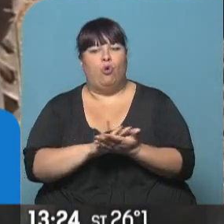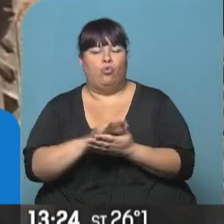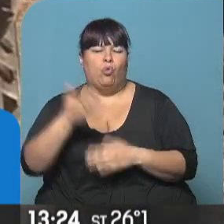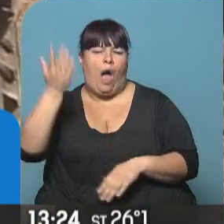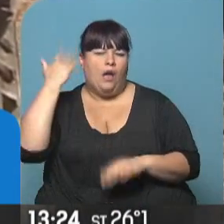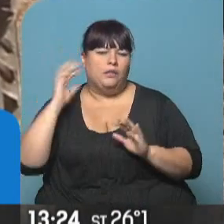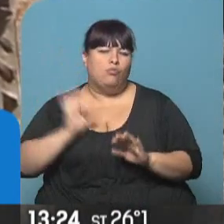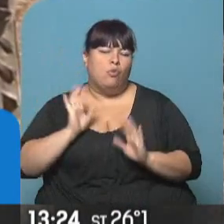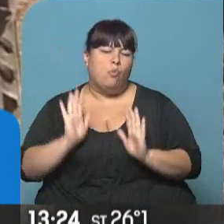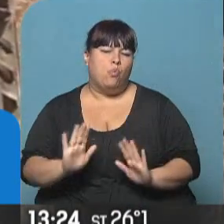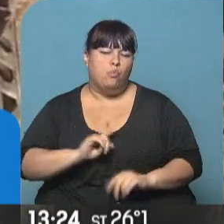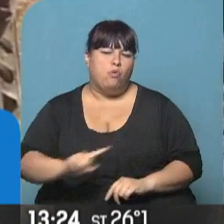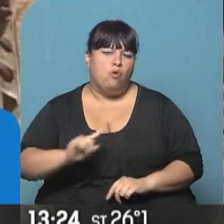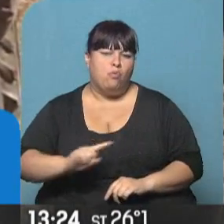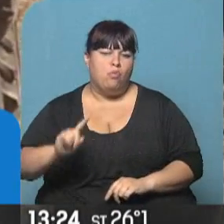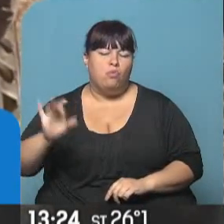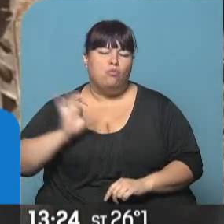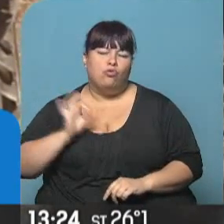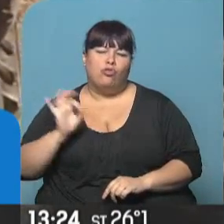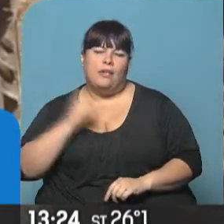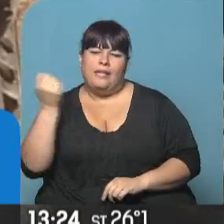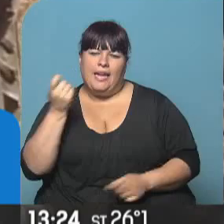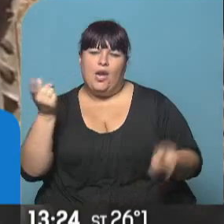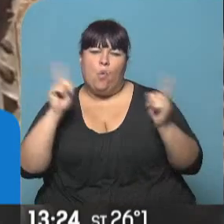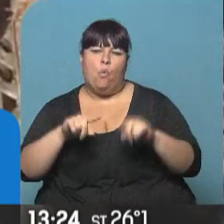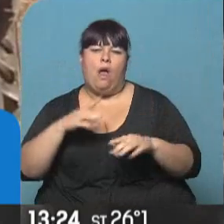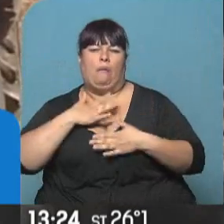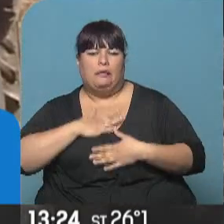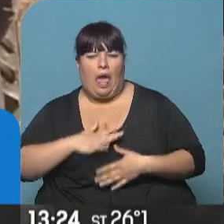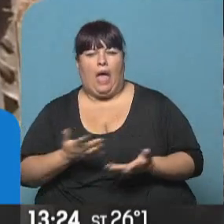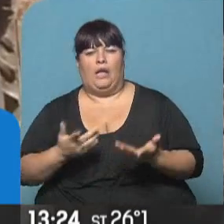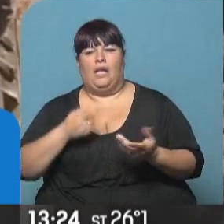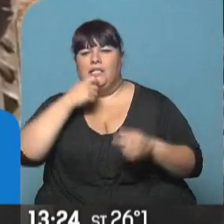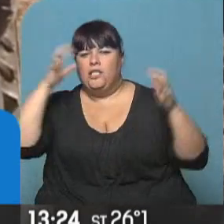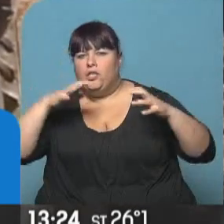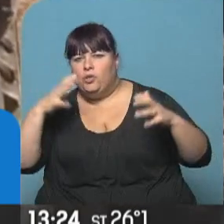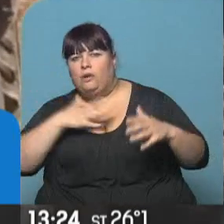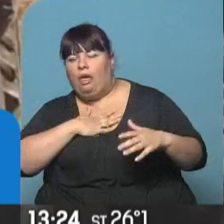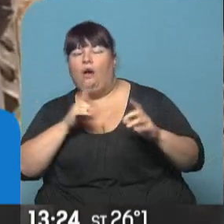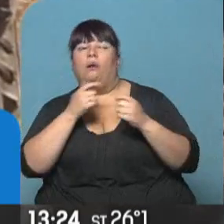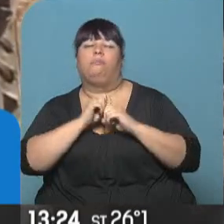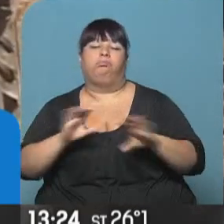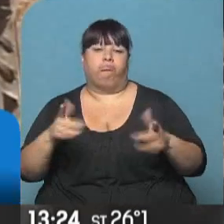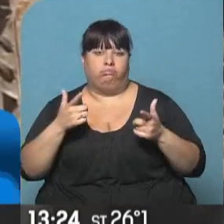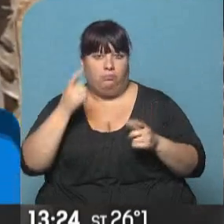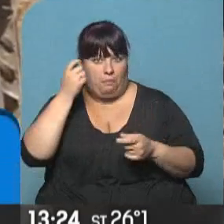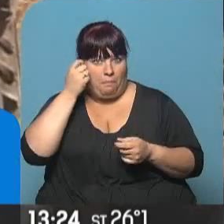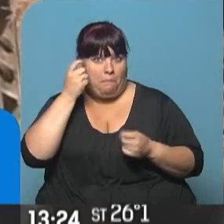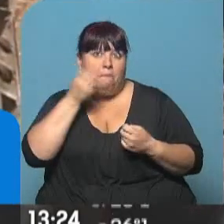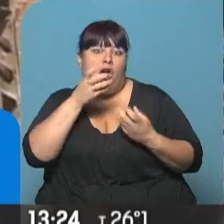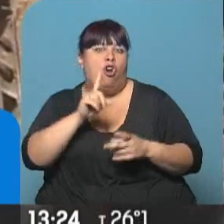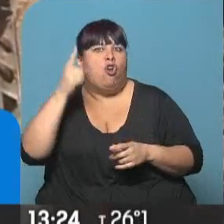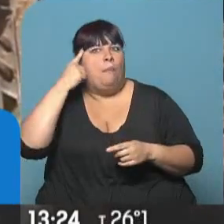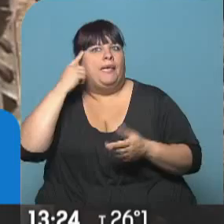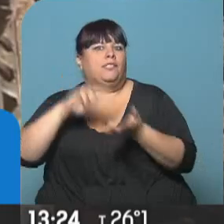hace muchos años hace muchos años que quiere recuperar la tranquilidad y que cada vez que llueva hacer una bendición y no que sea